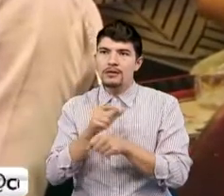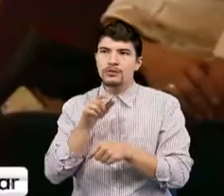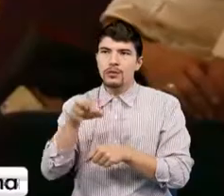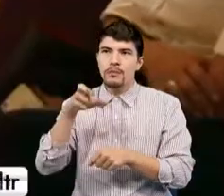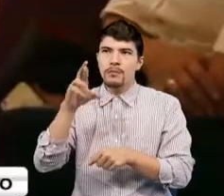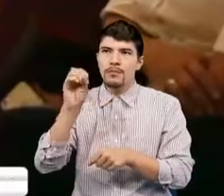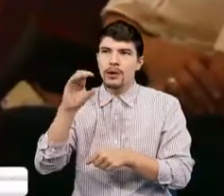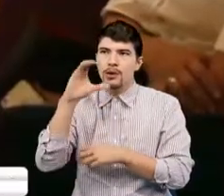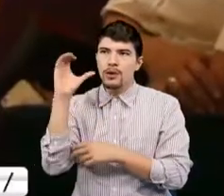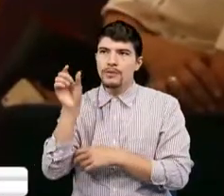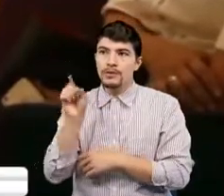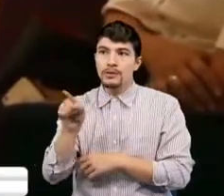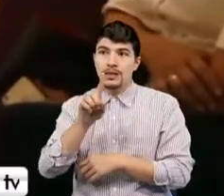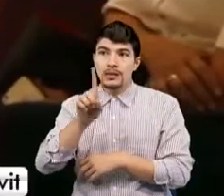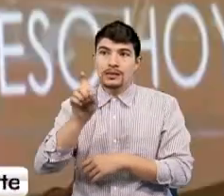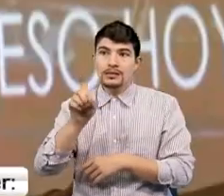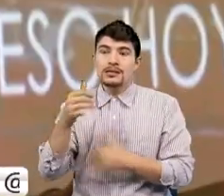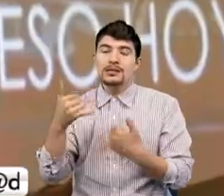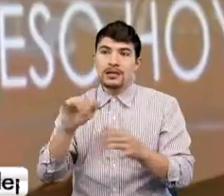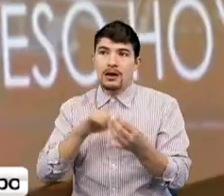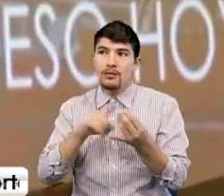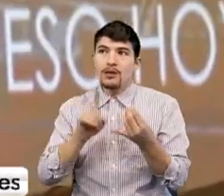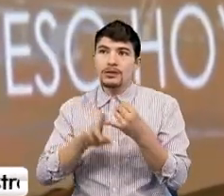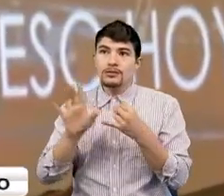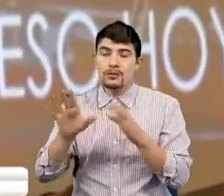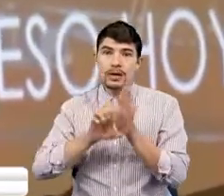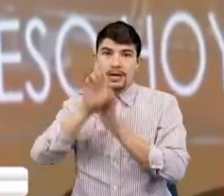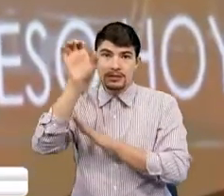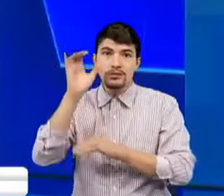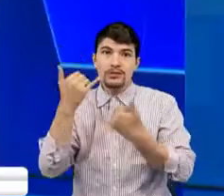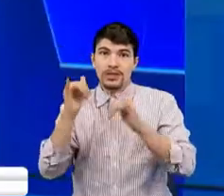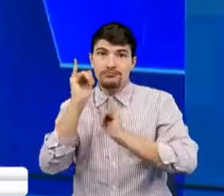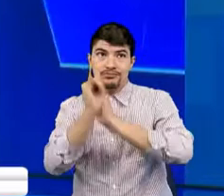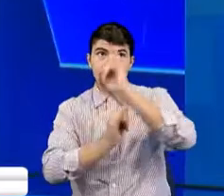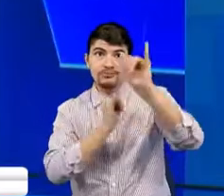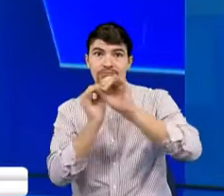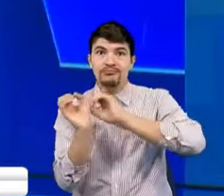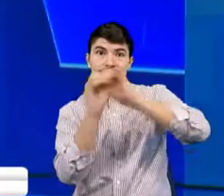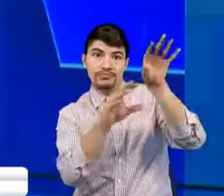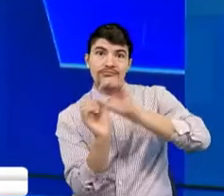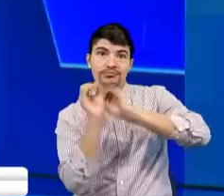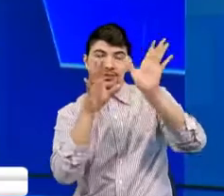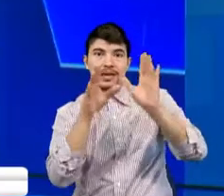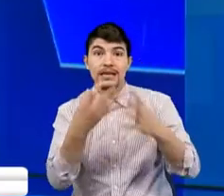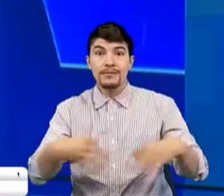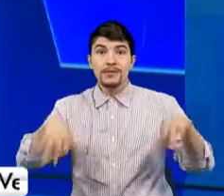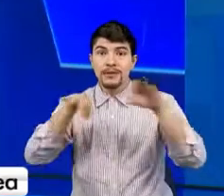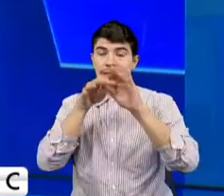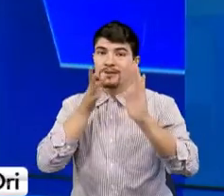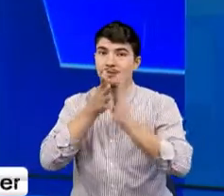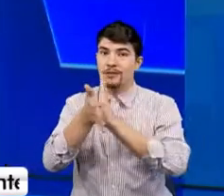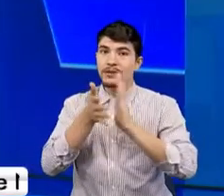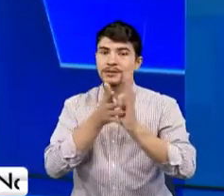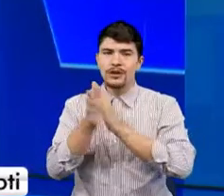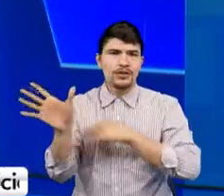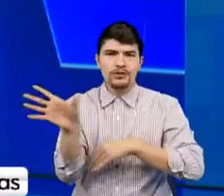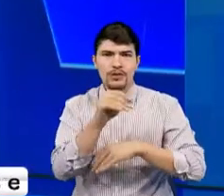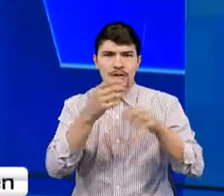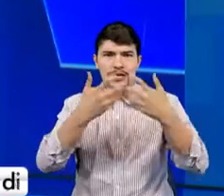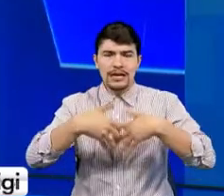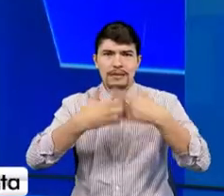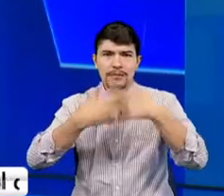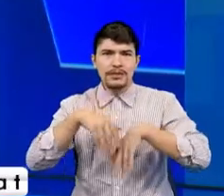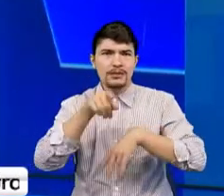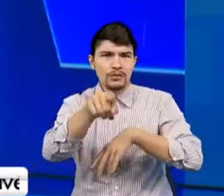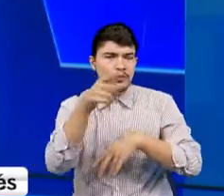y 16 de ellas ya son caso de éxito de exportación. Importante información precisamente para todas las empresas